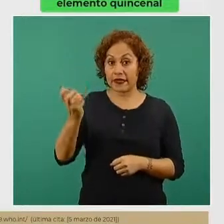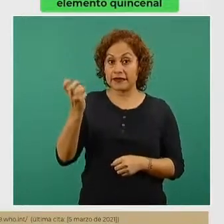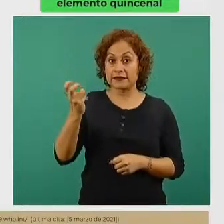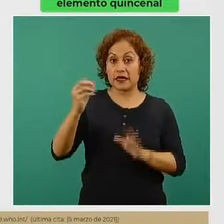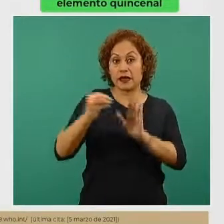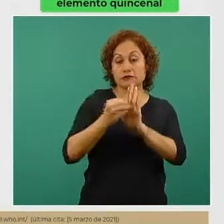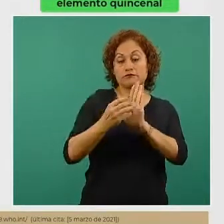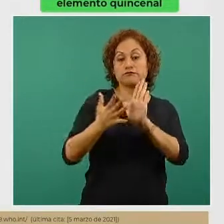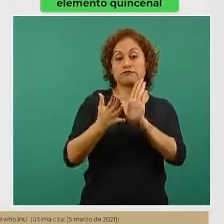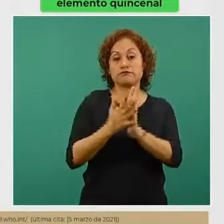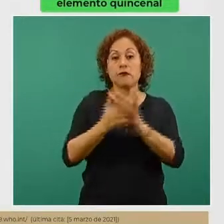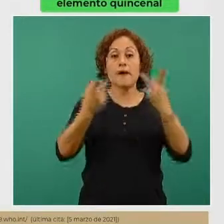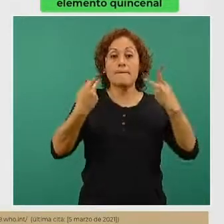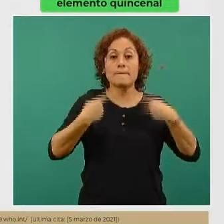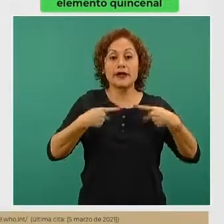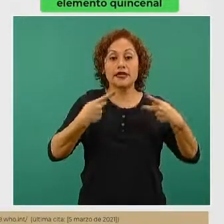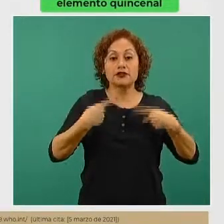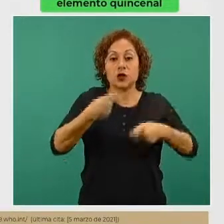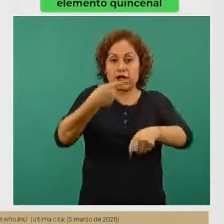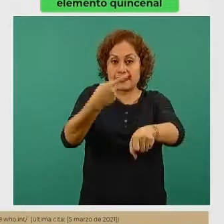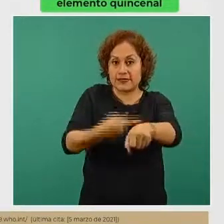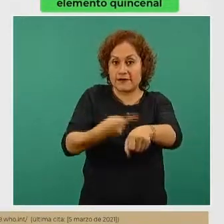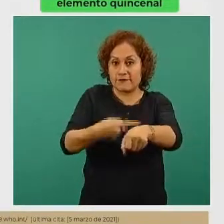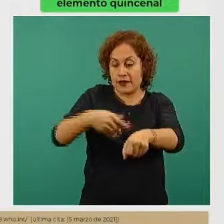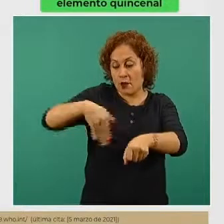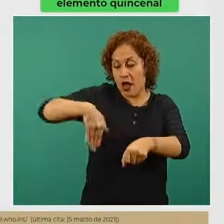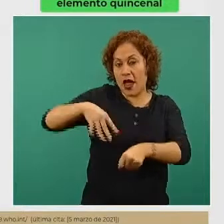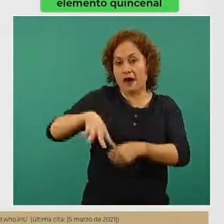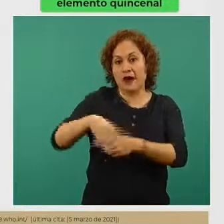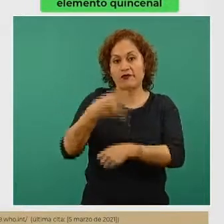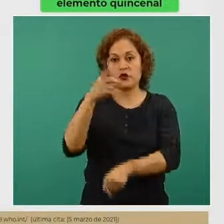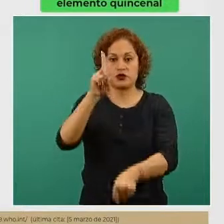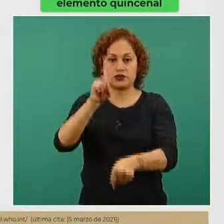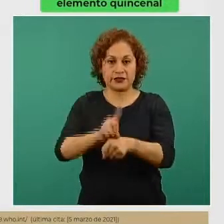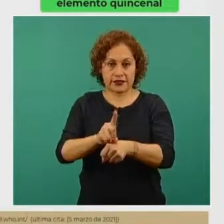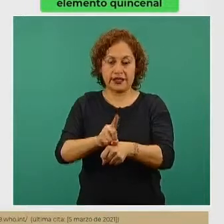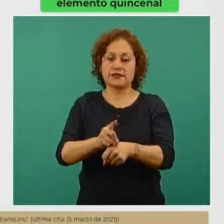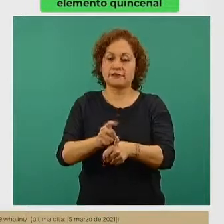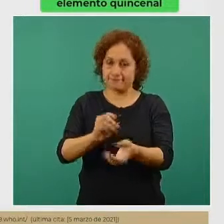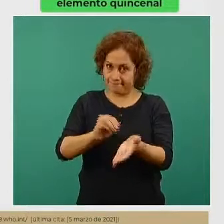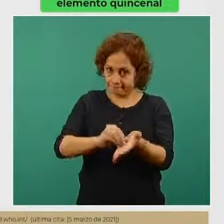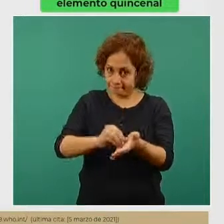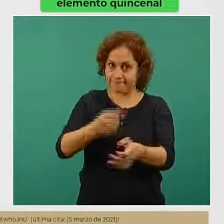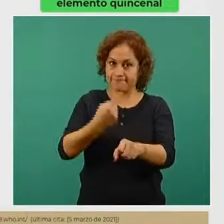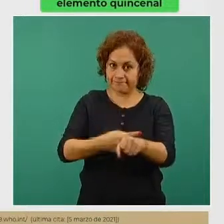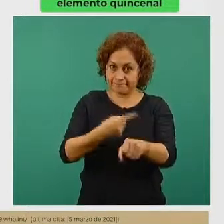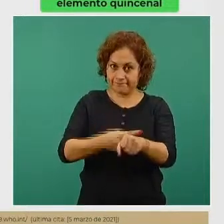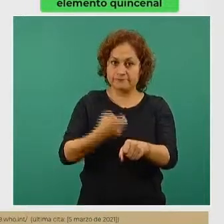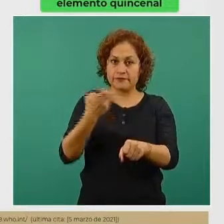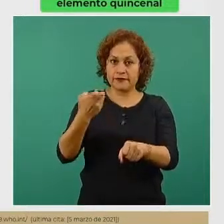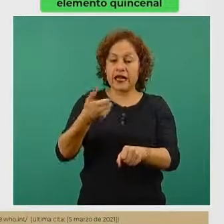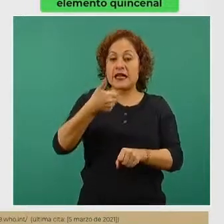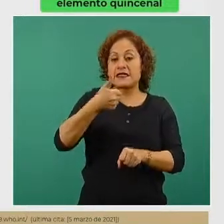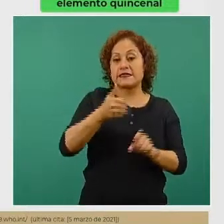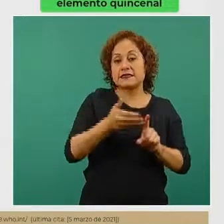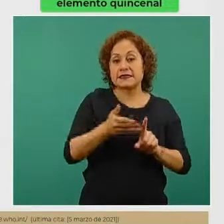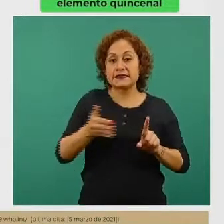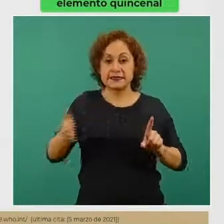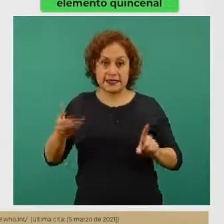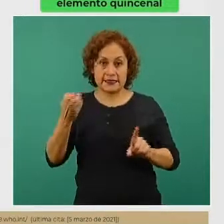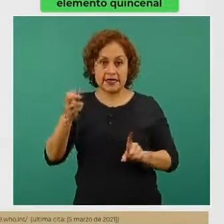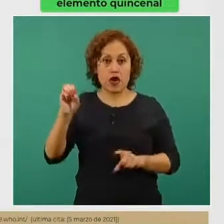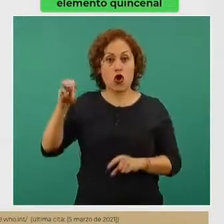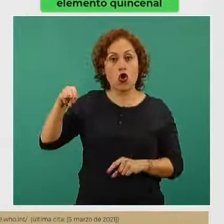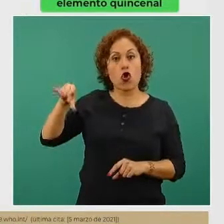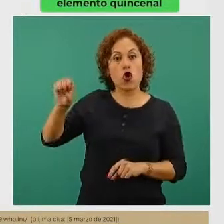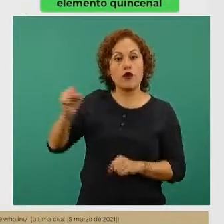en los últimos también 14 días para cada una de estas 6 regiones de la Organización Mundial de la Salud. Vean